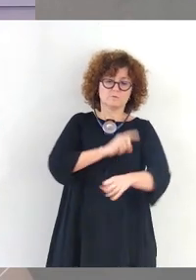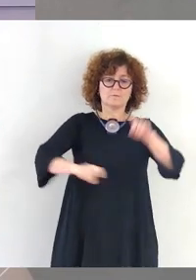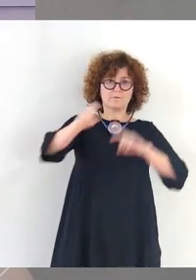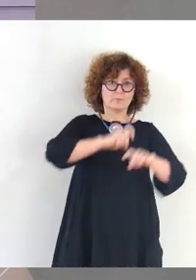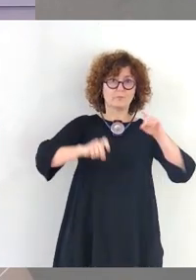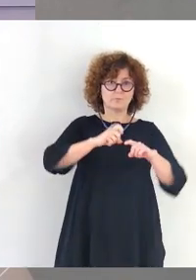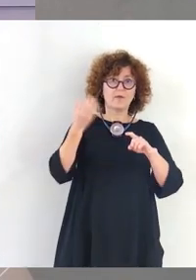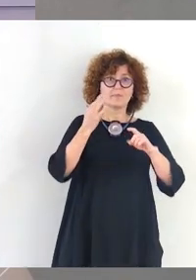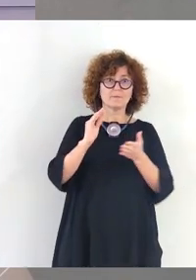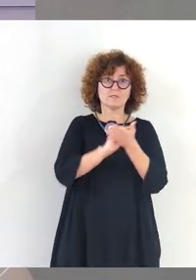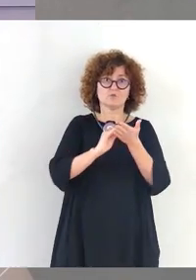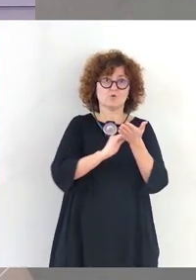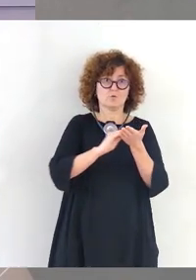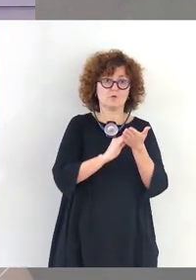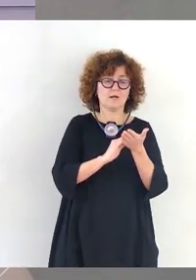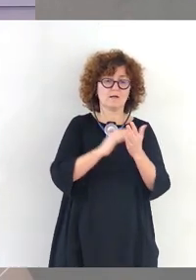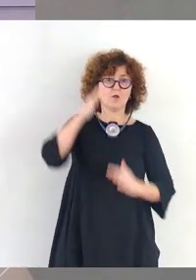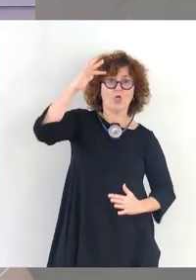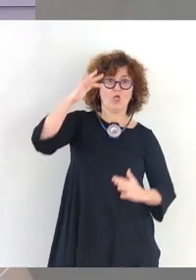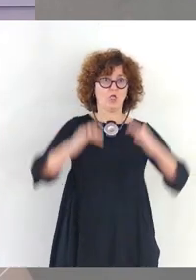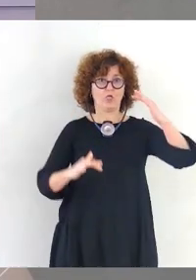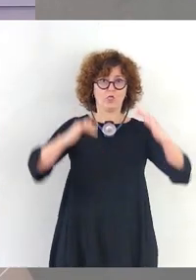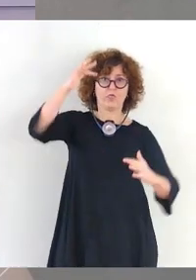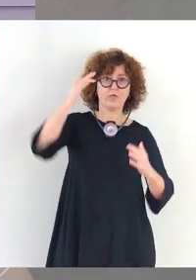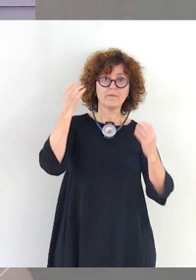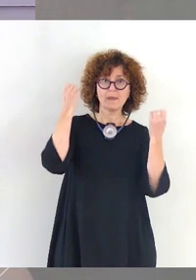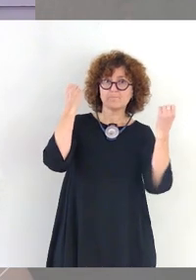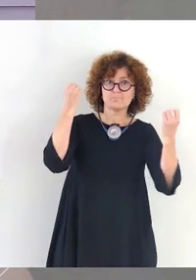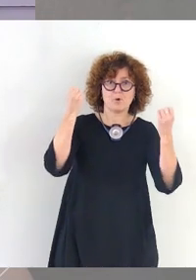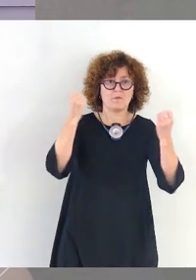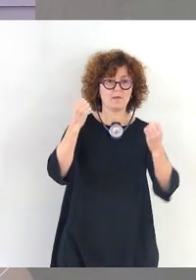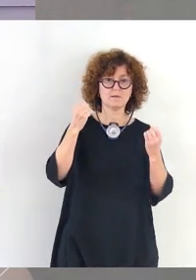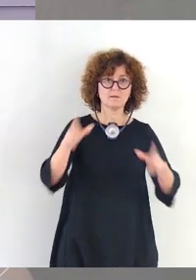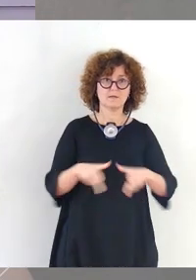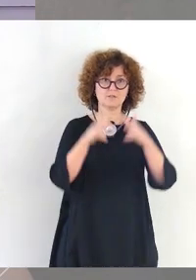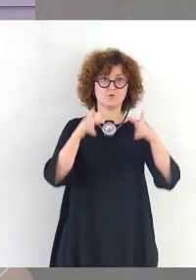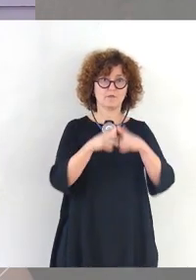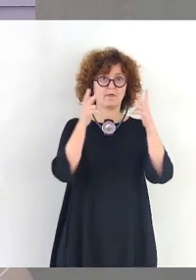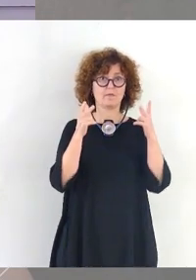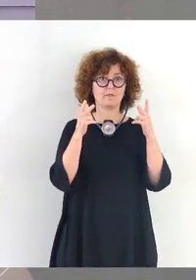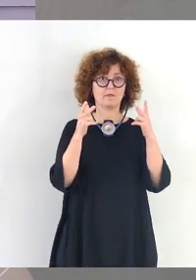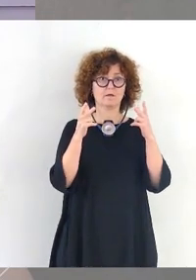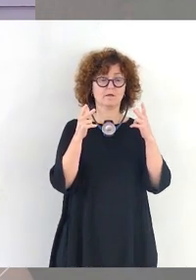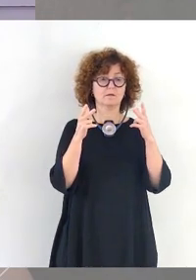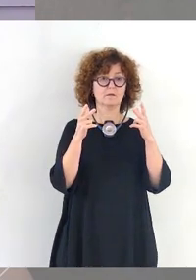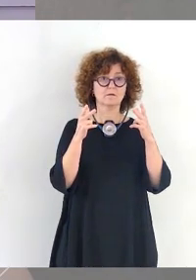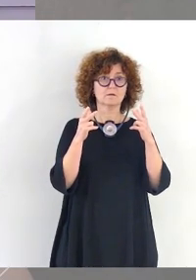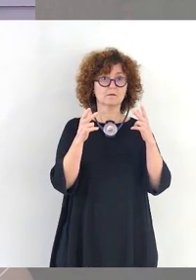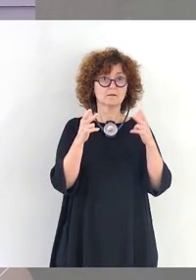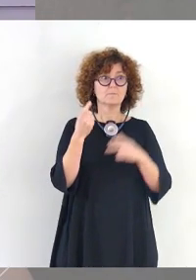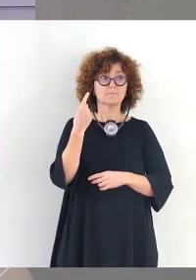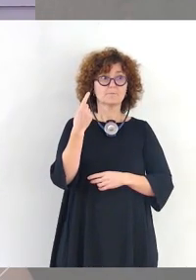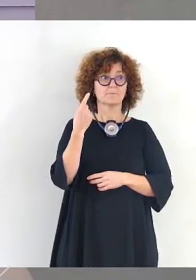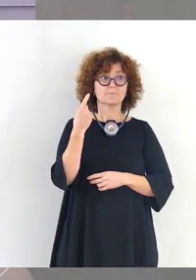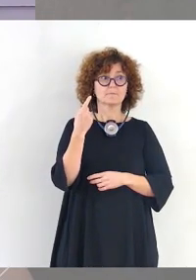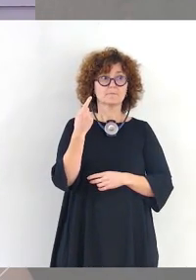solucionar los desequilibrios de poder en la sociedad y una de las comunidades que son las que